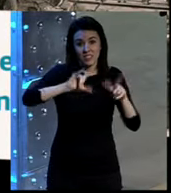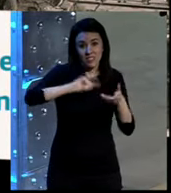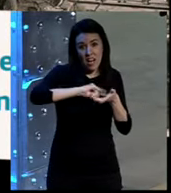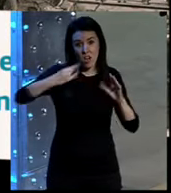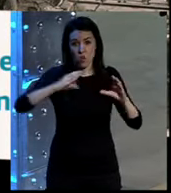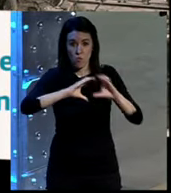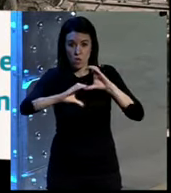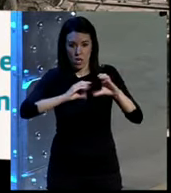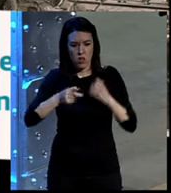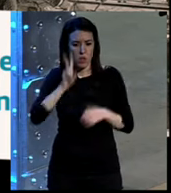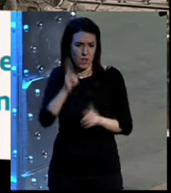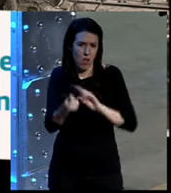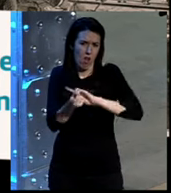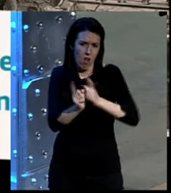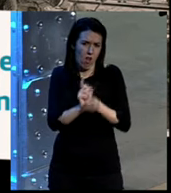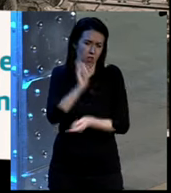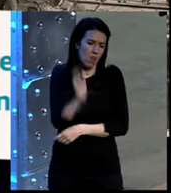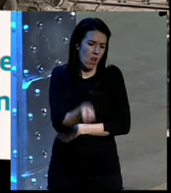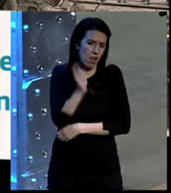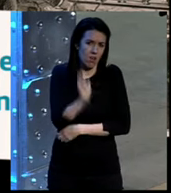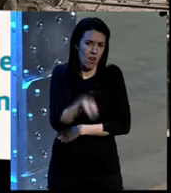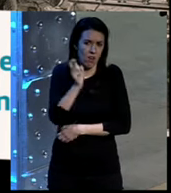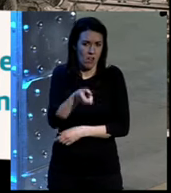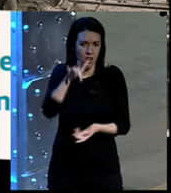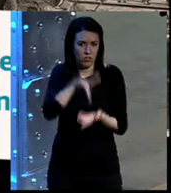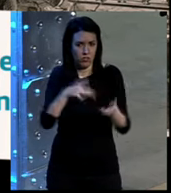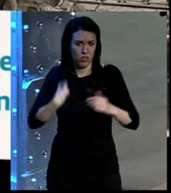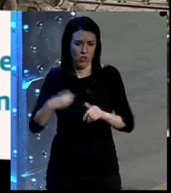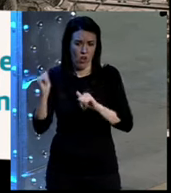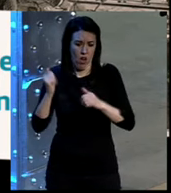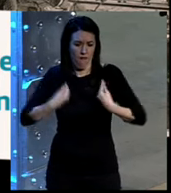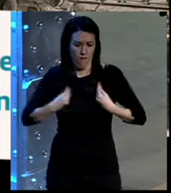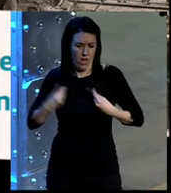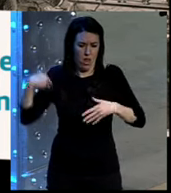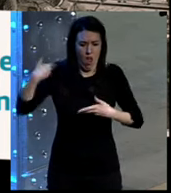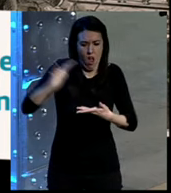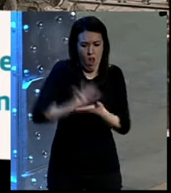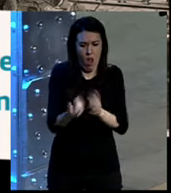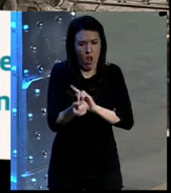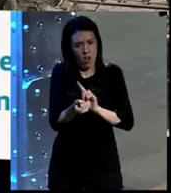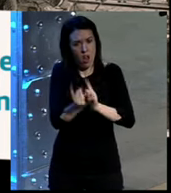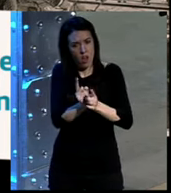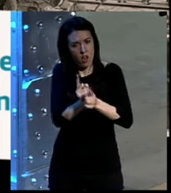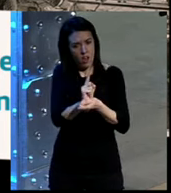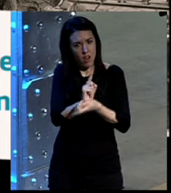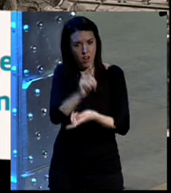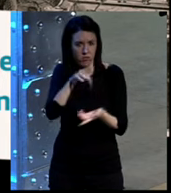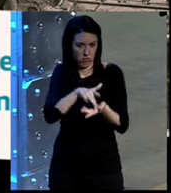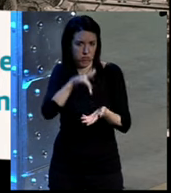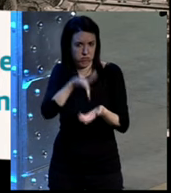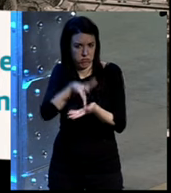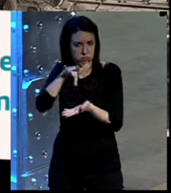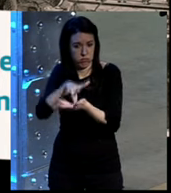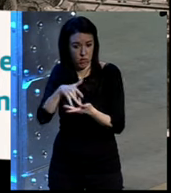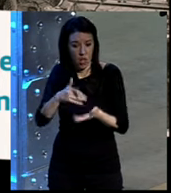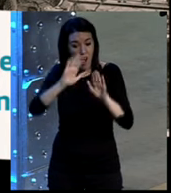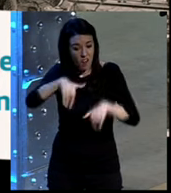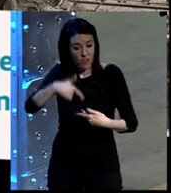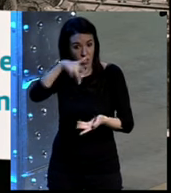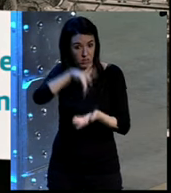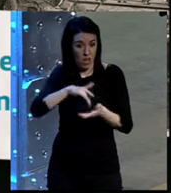cambios, permanente cambio y que hemos vivido a lo largo de nuestra vida, en el fondo, y además en